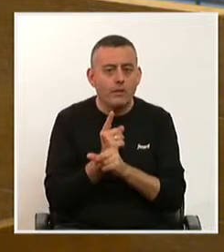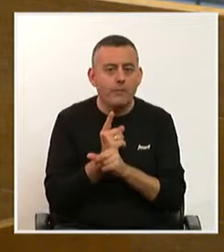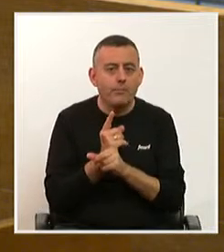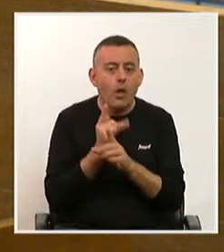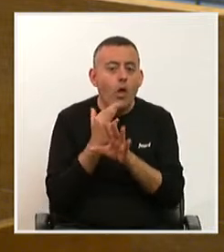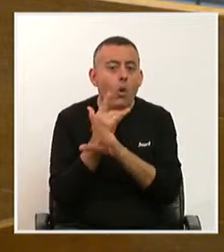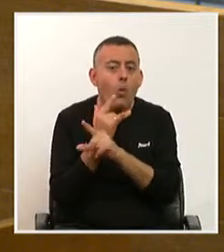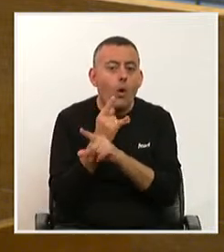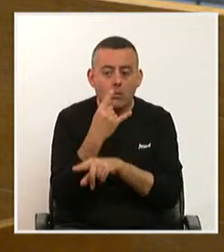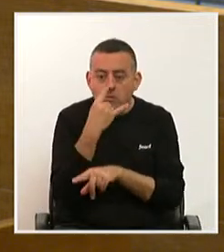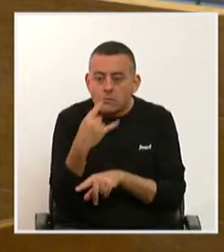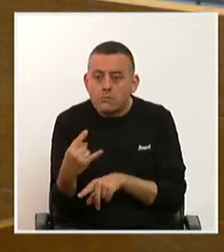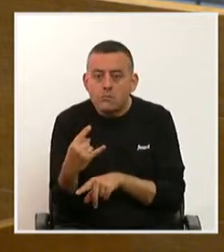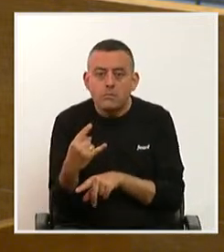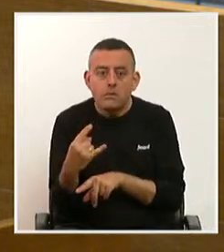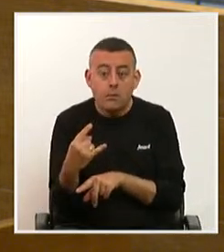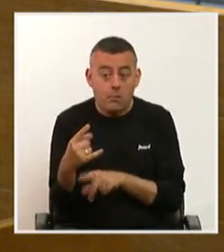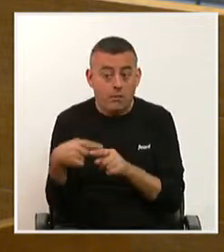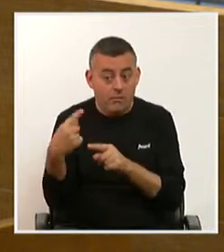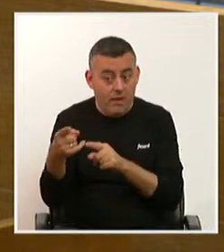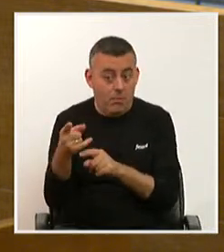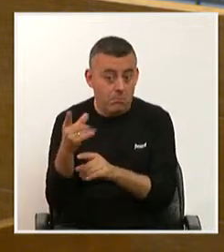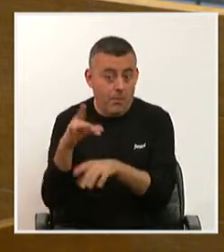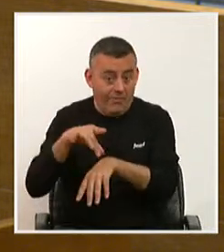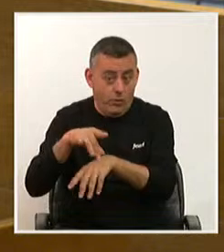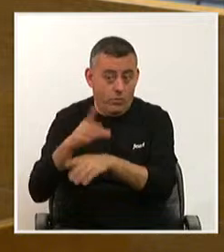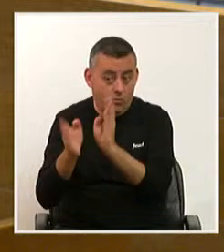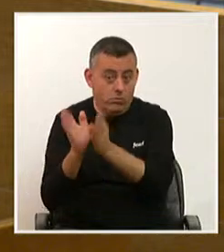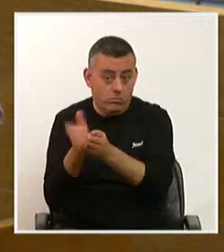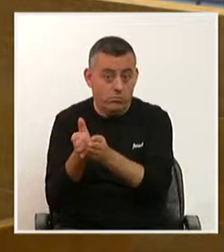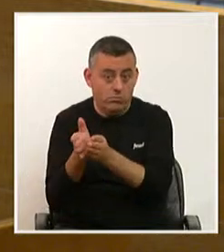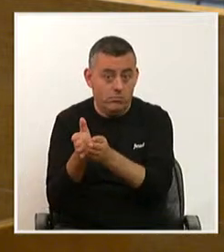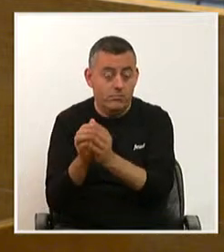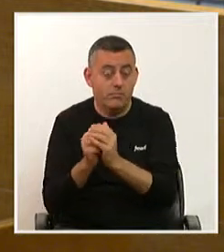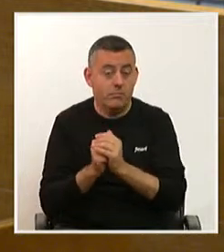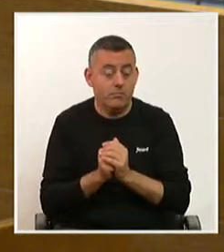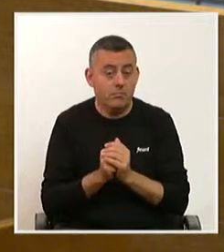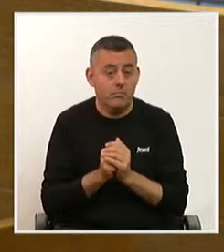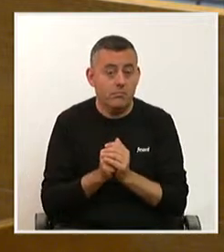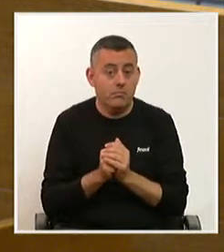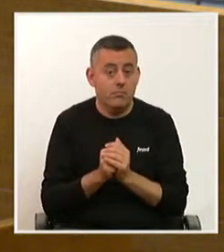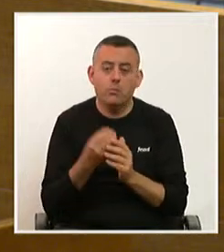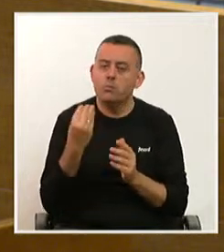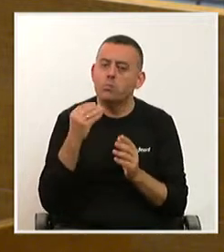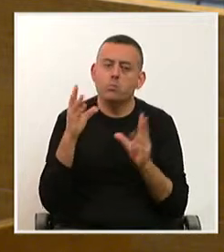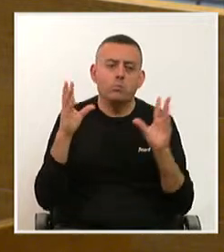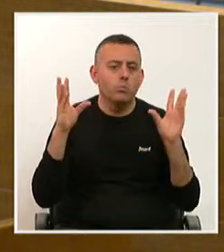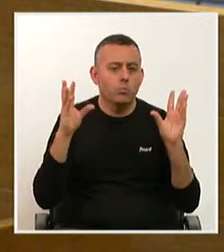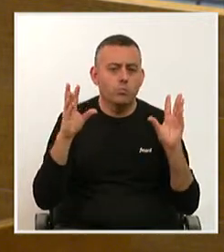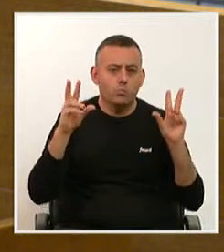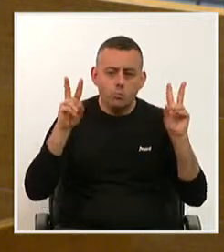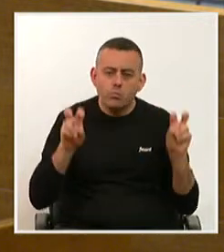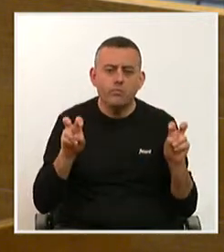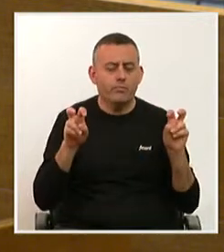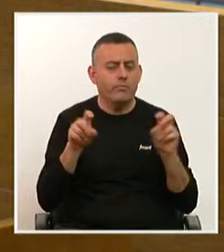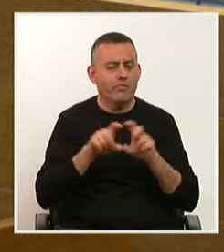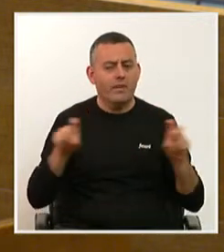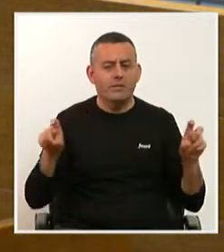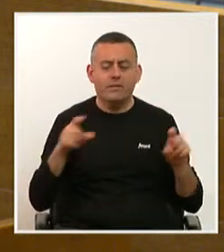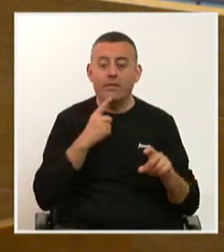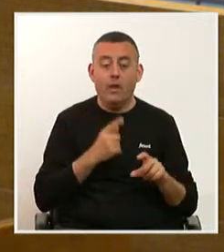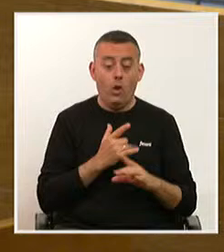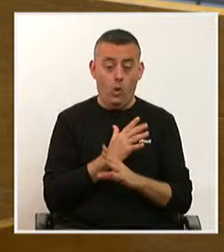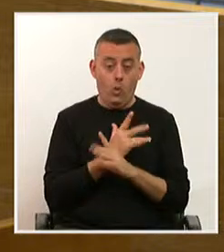preven y tract una de frases que yo cre que repetir que di es eloc a de ser una activ